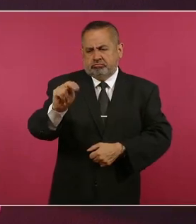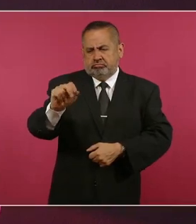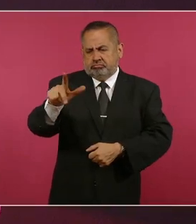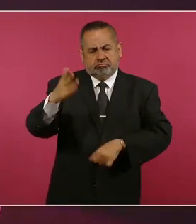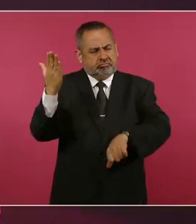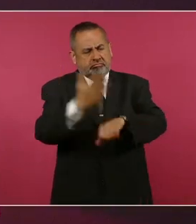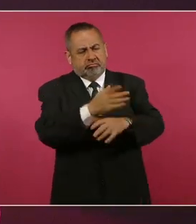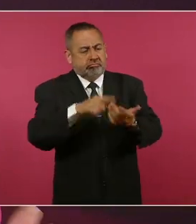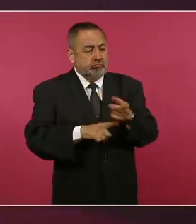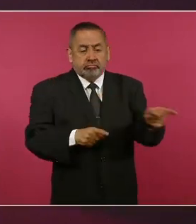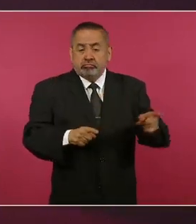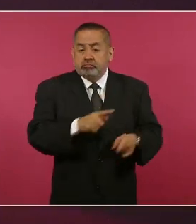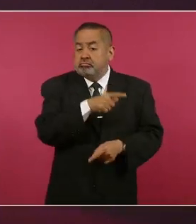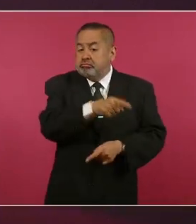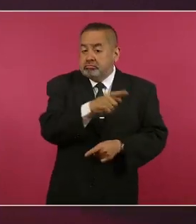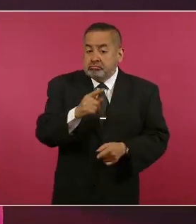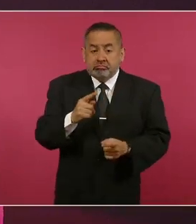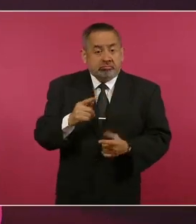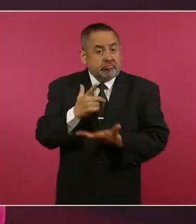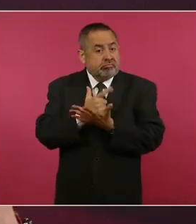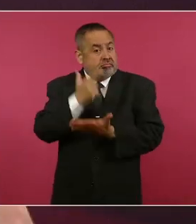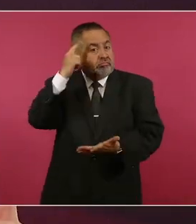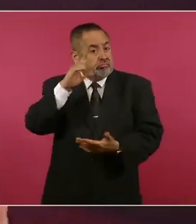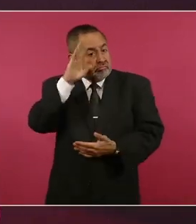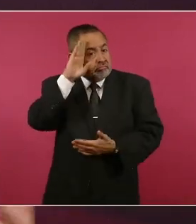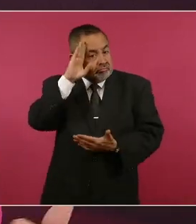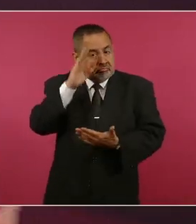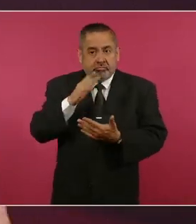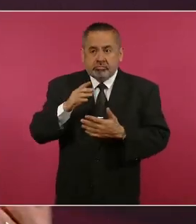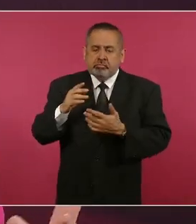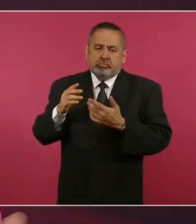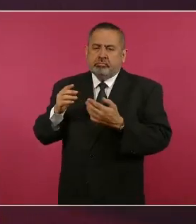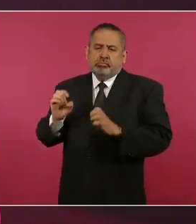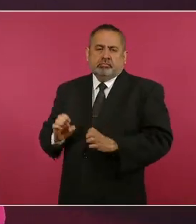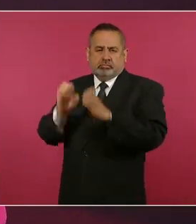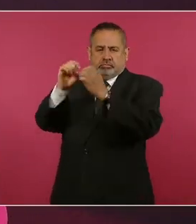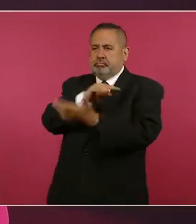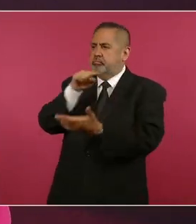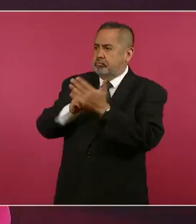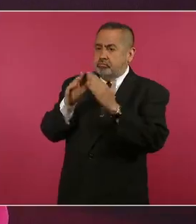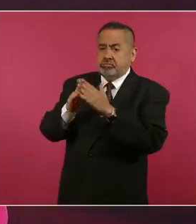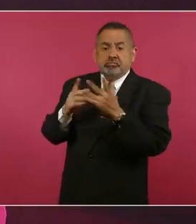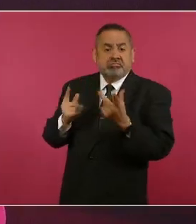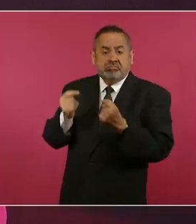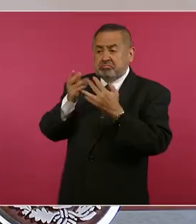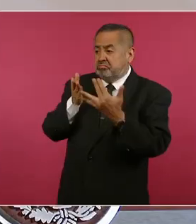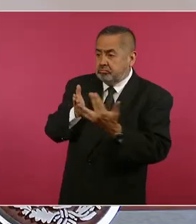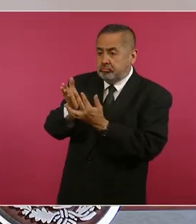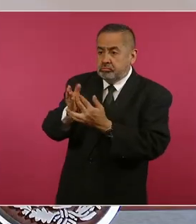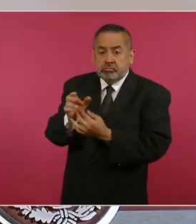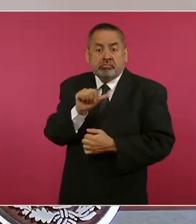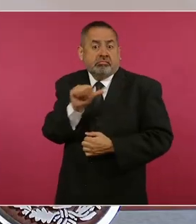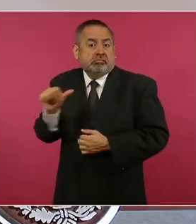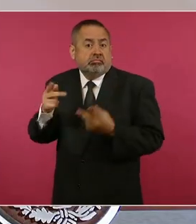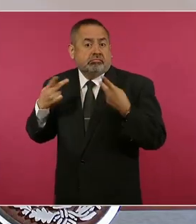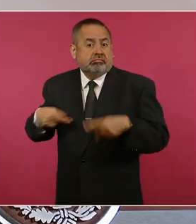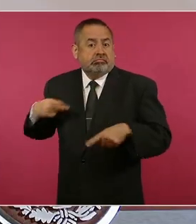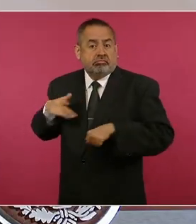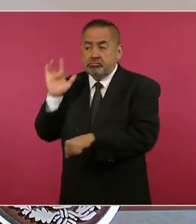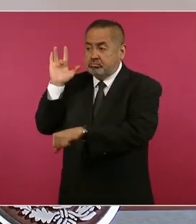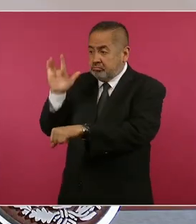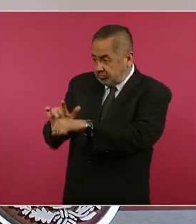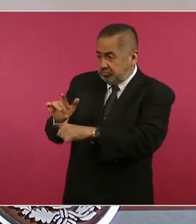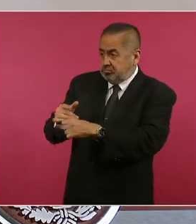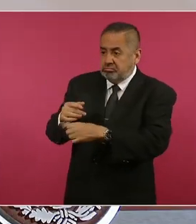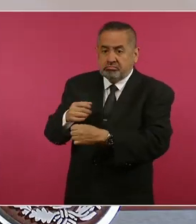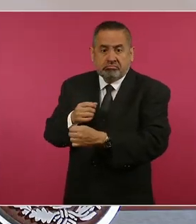la violación fue de tal magnitud, por un lado al inmueble, sin duda, local, pero también a las personas. Y creo que esto es un tema